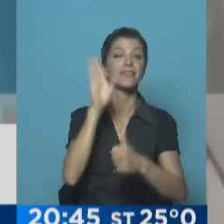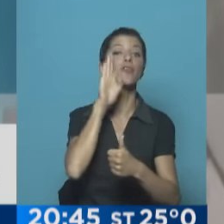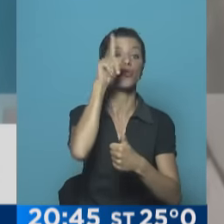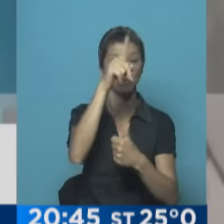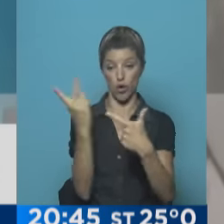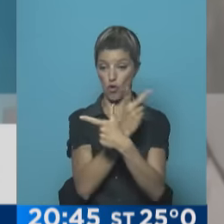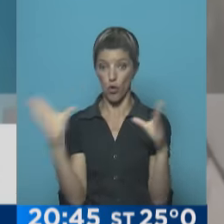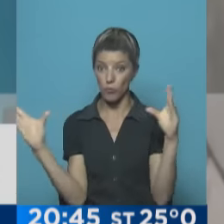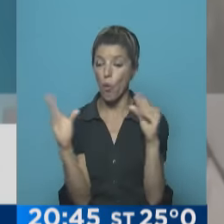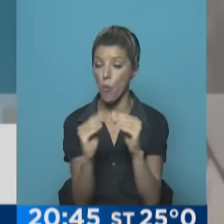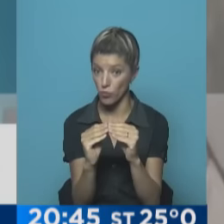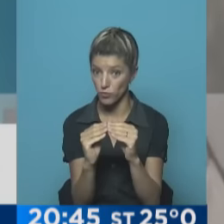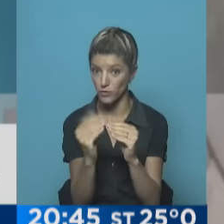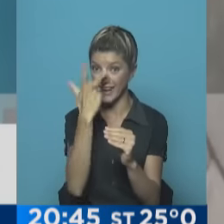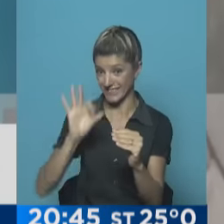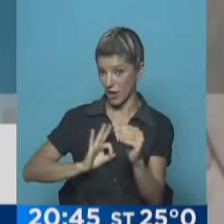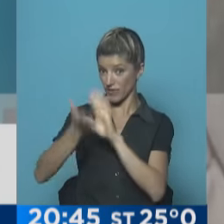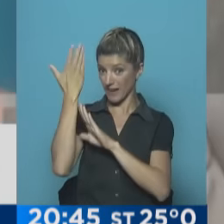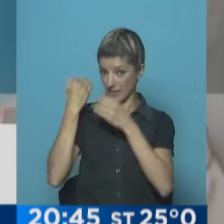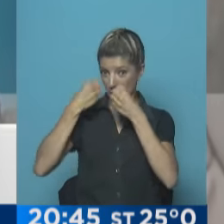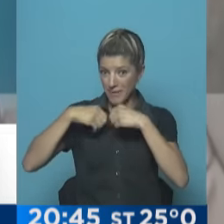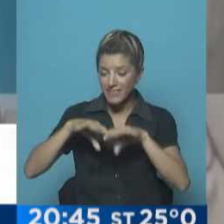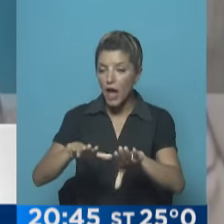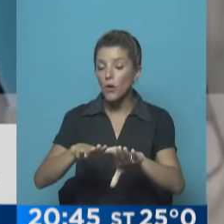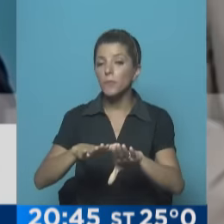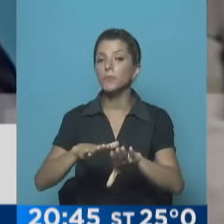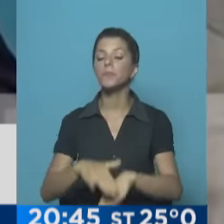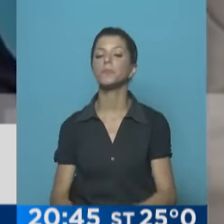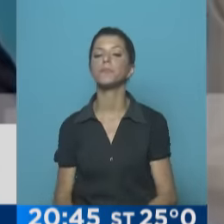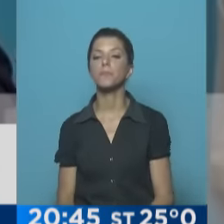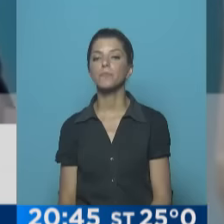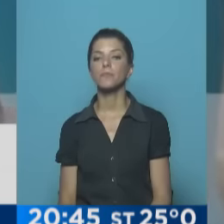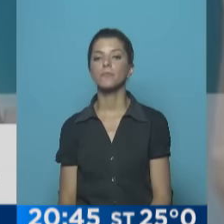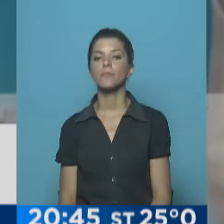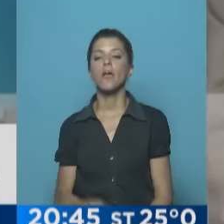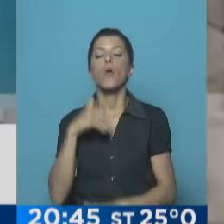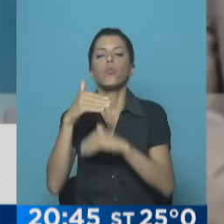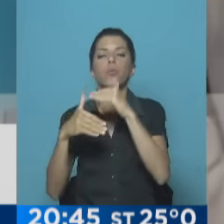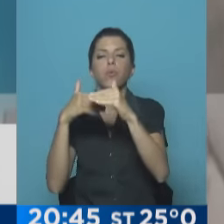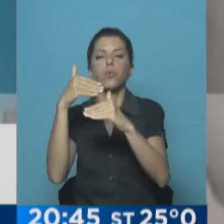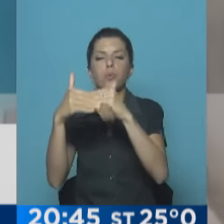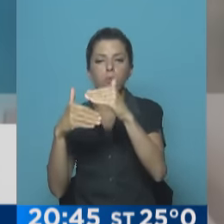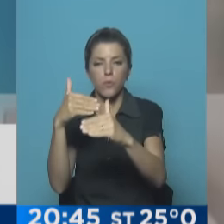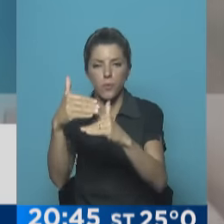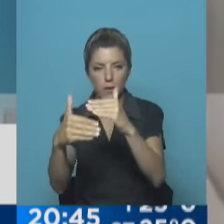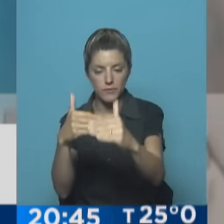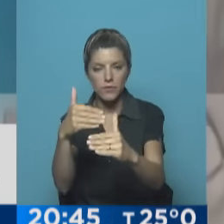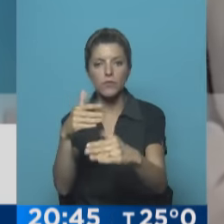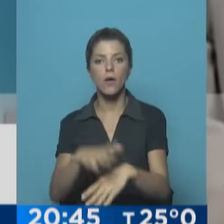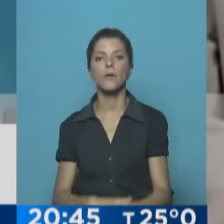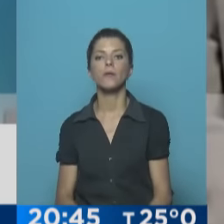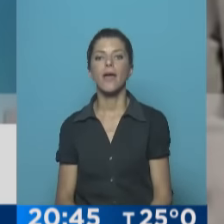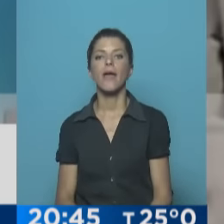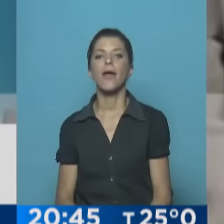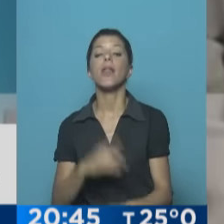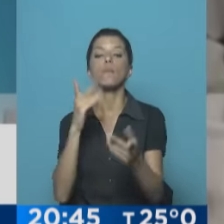Unidos, donde han ido avanzando en las primeras experiencias en no